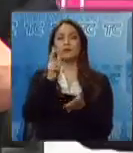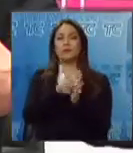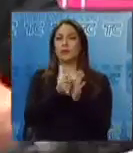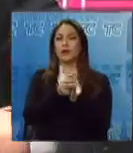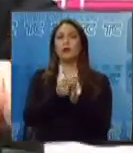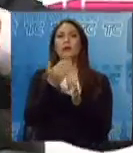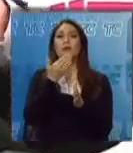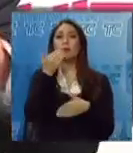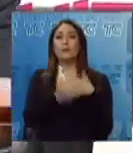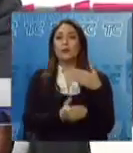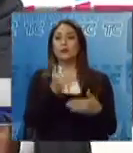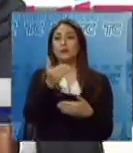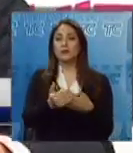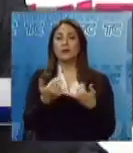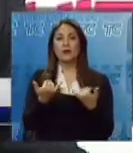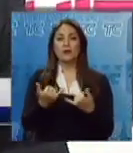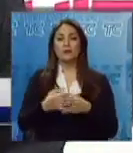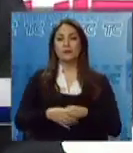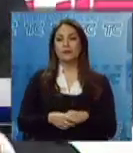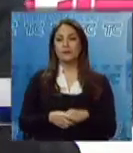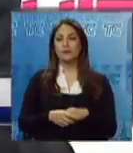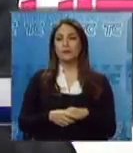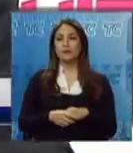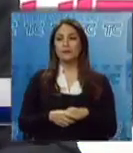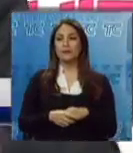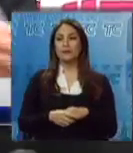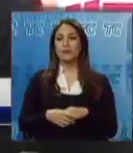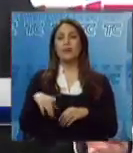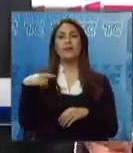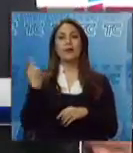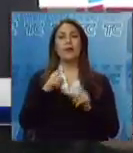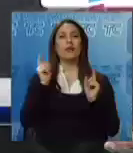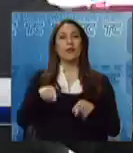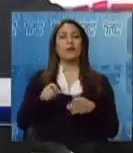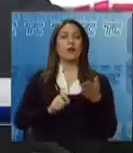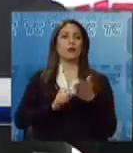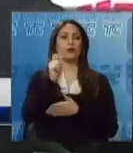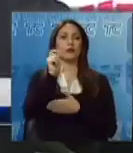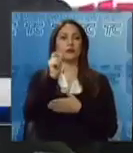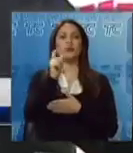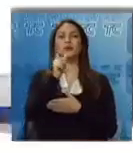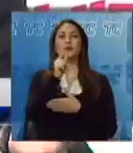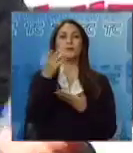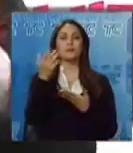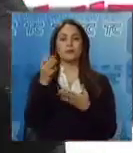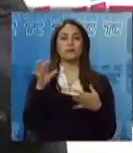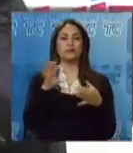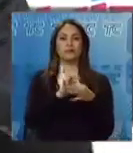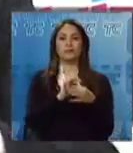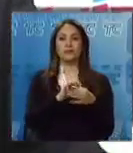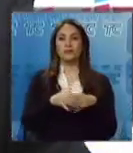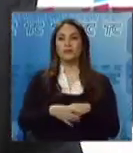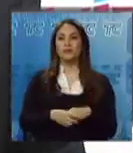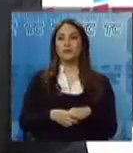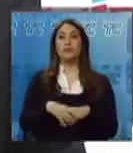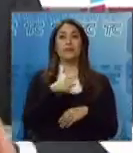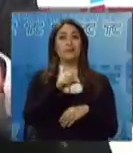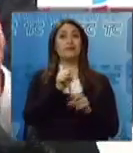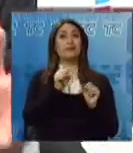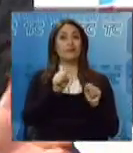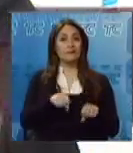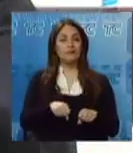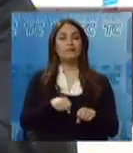un proceso de reestructuración del consorcio que debe ser autorizado por los organismos multilaterales, y si es que eso sucede,